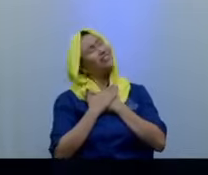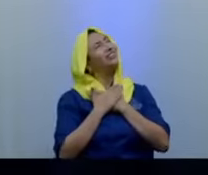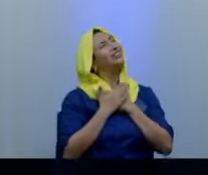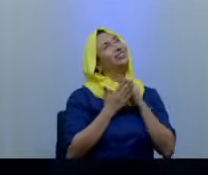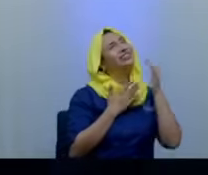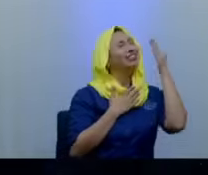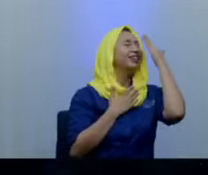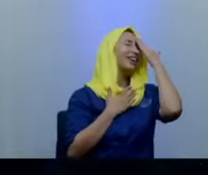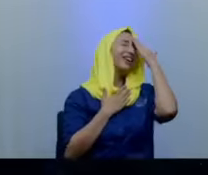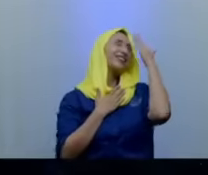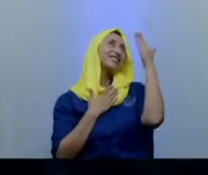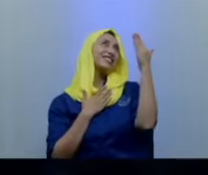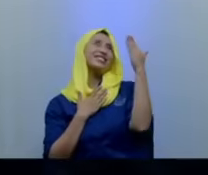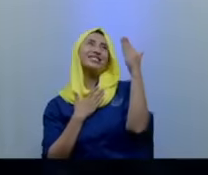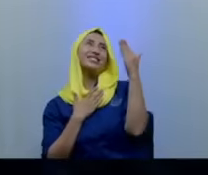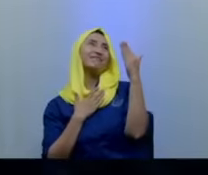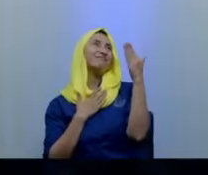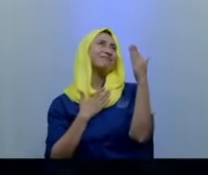malas personas.